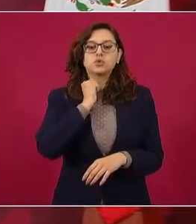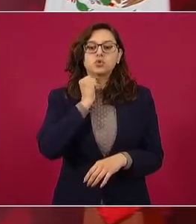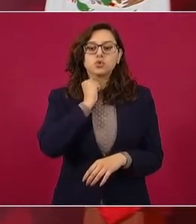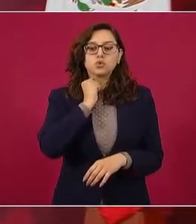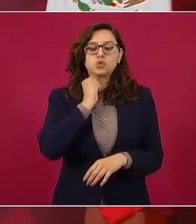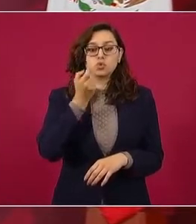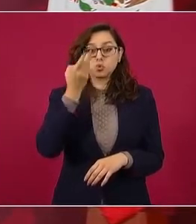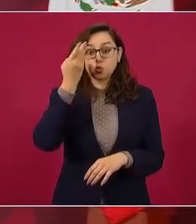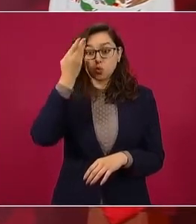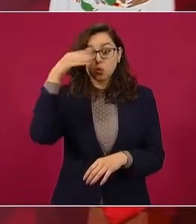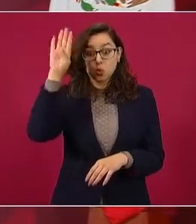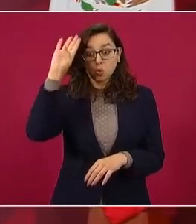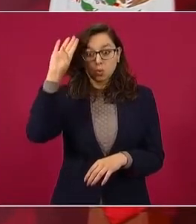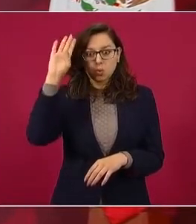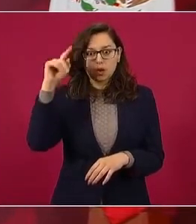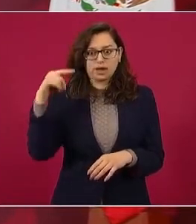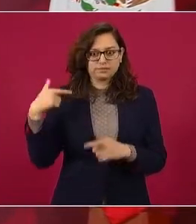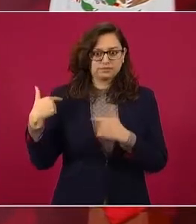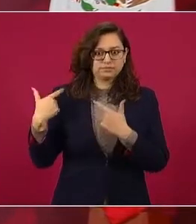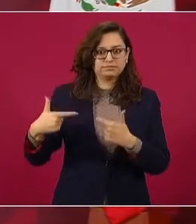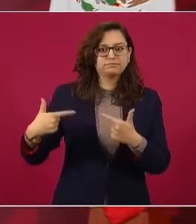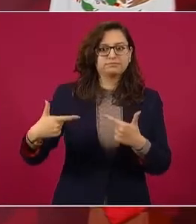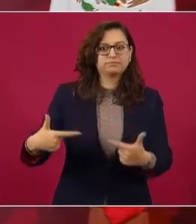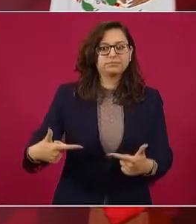en Florida,